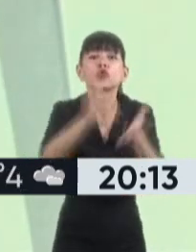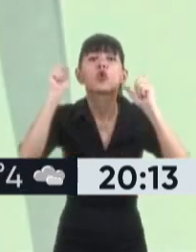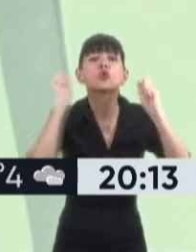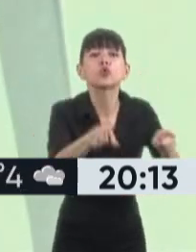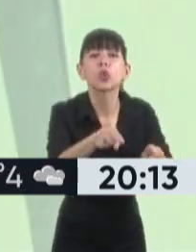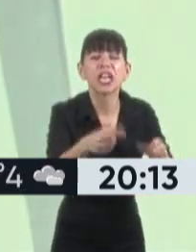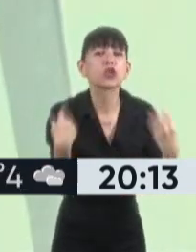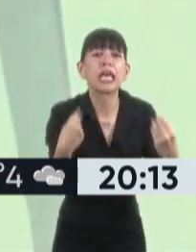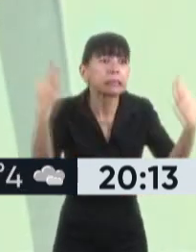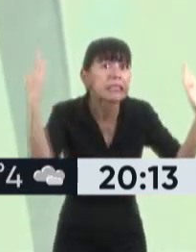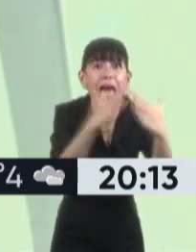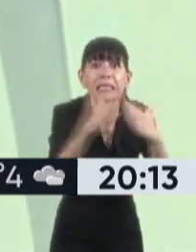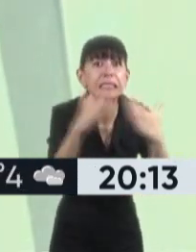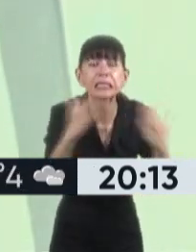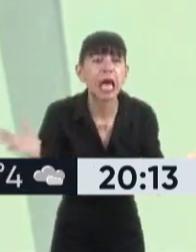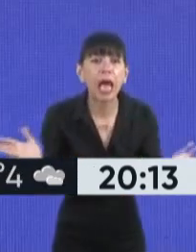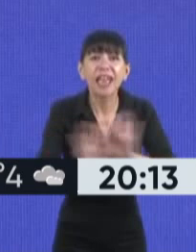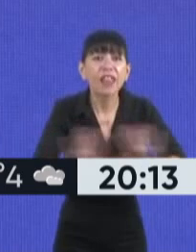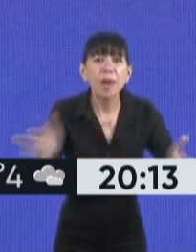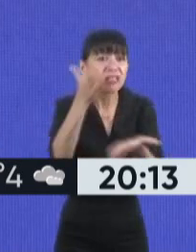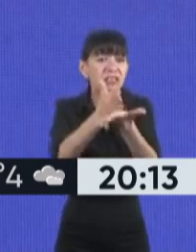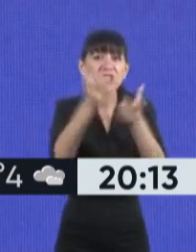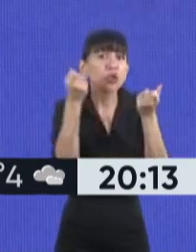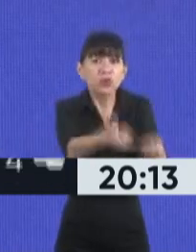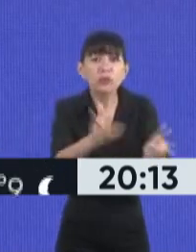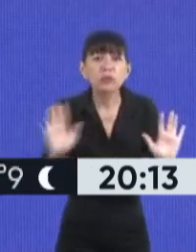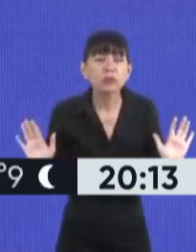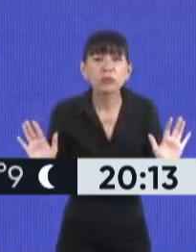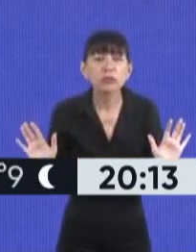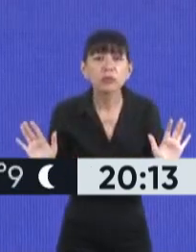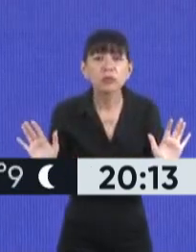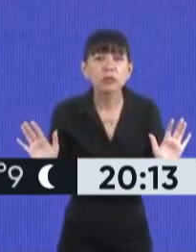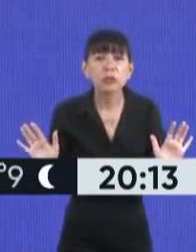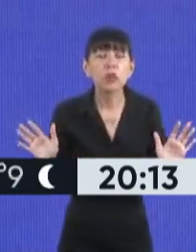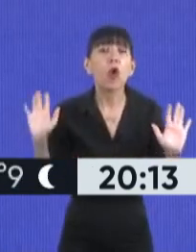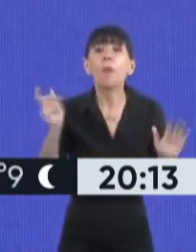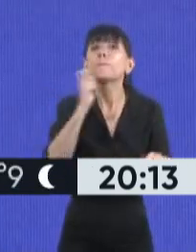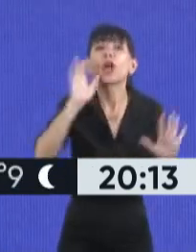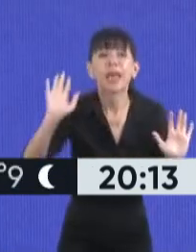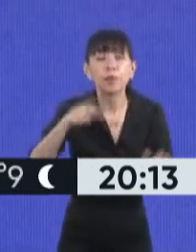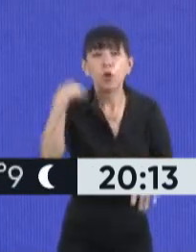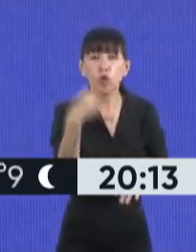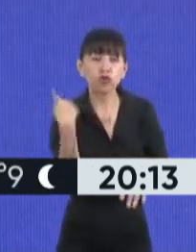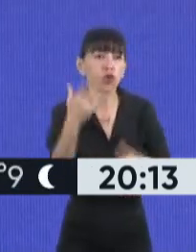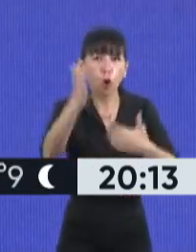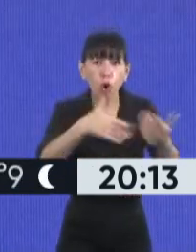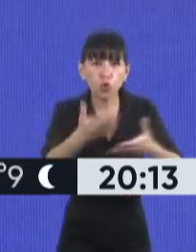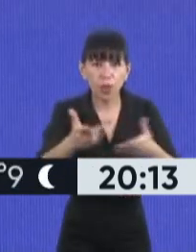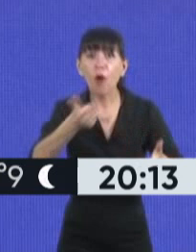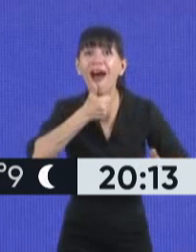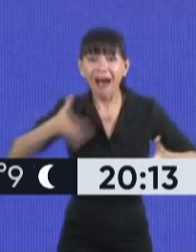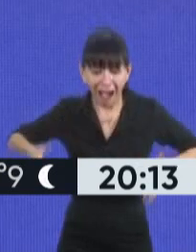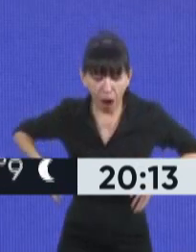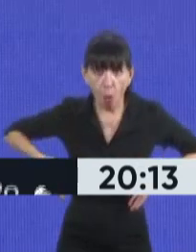Es eso lo que estamos haciendo. Y cuando desarrollamos un acueducto que lleva